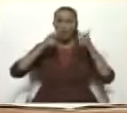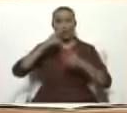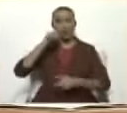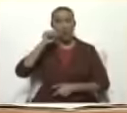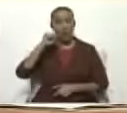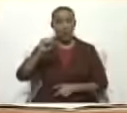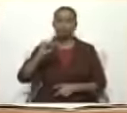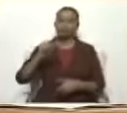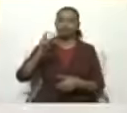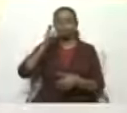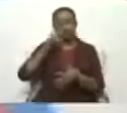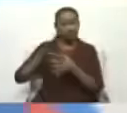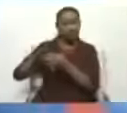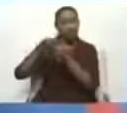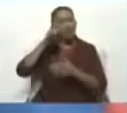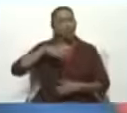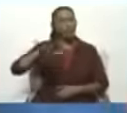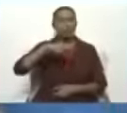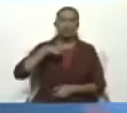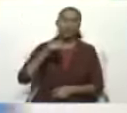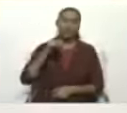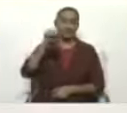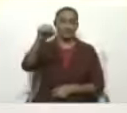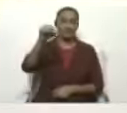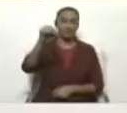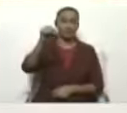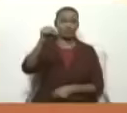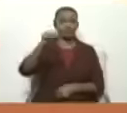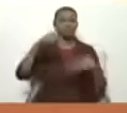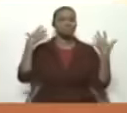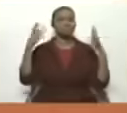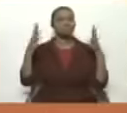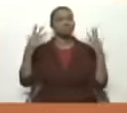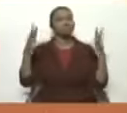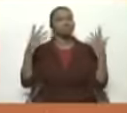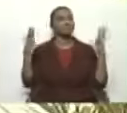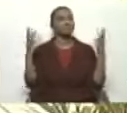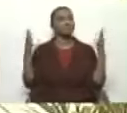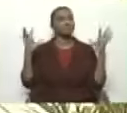al pueblo, nosotros... ¡Venceremos! ¡A nada!